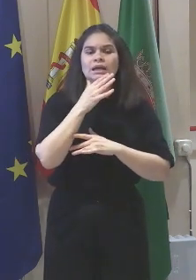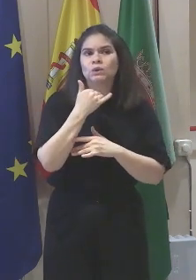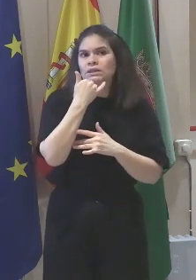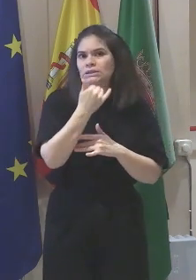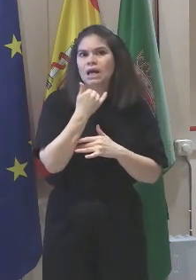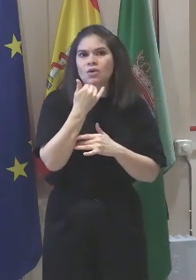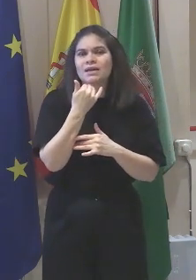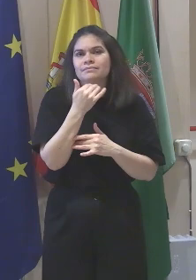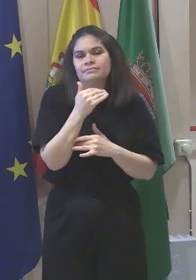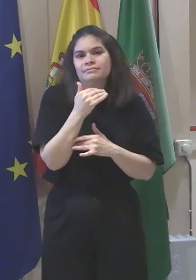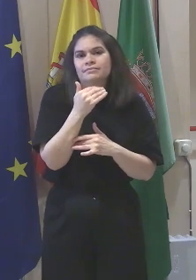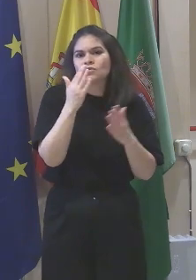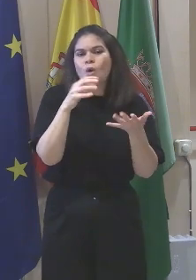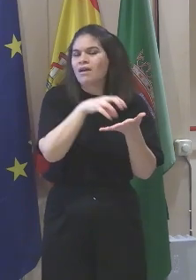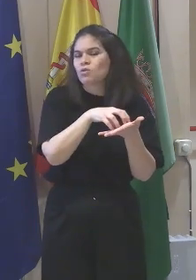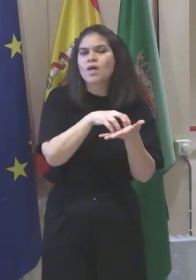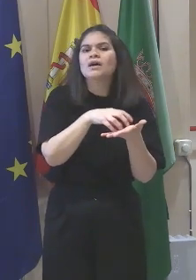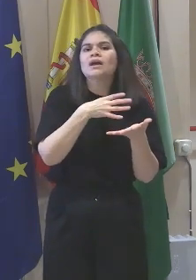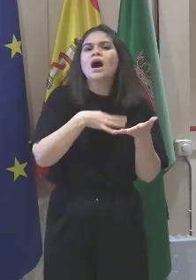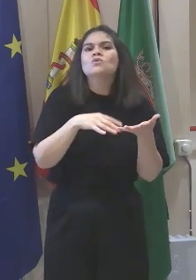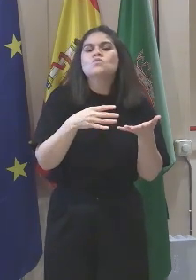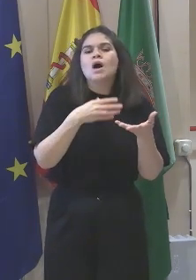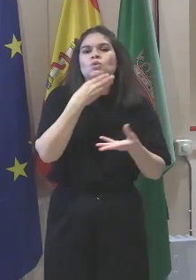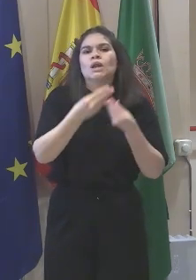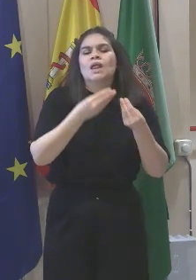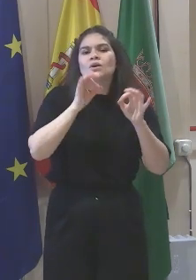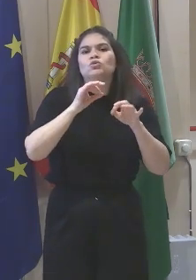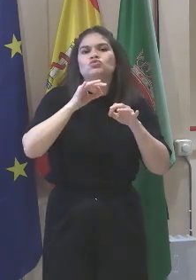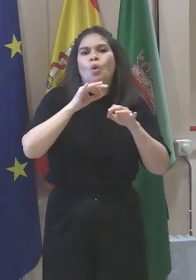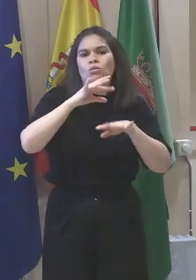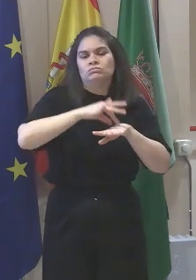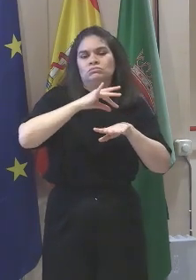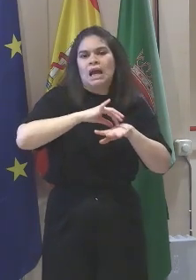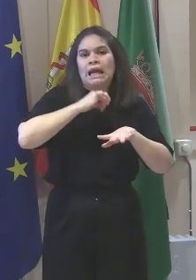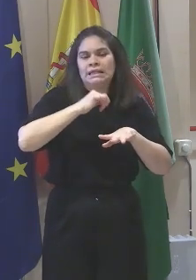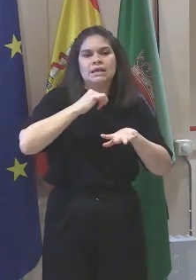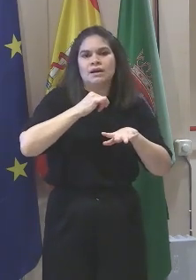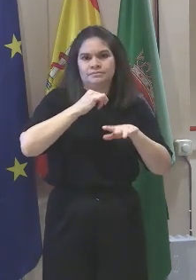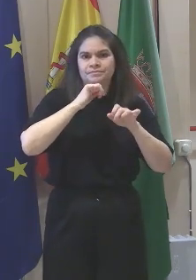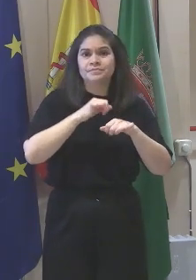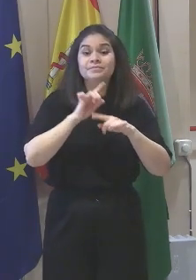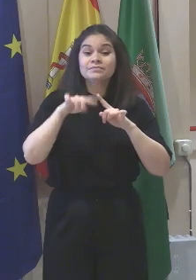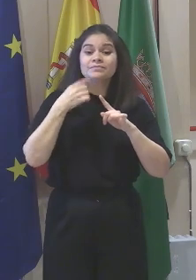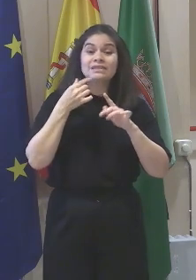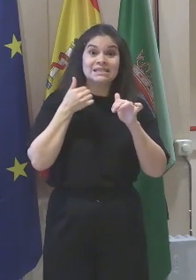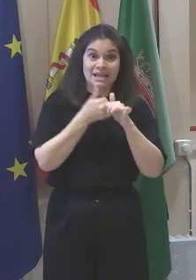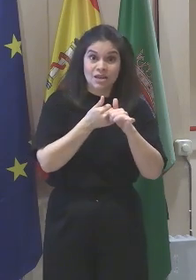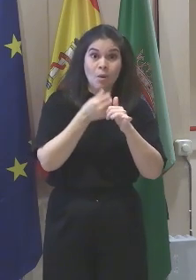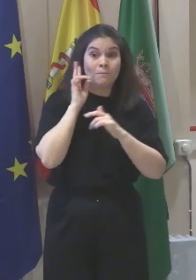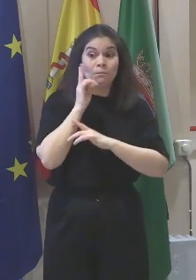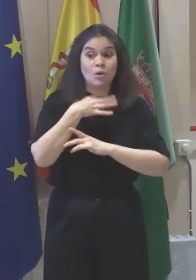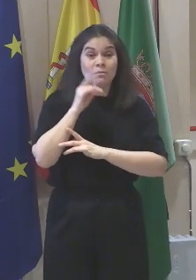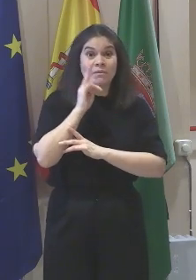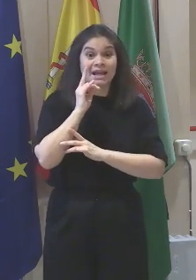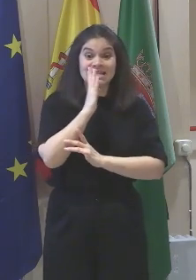que, sin lugar a duda, tiene una utilidad clínica innegable. De hecho, se ha seguido esta cohorte después y podemos observar que a los